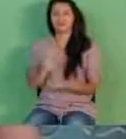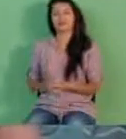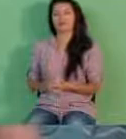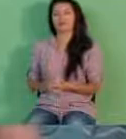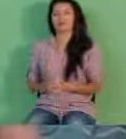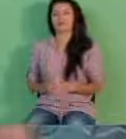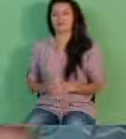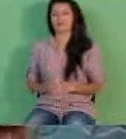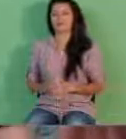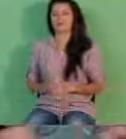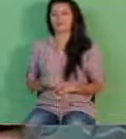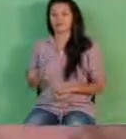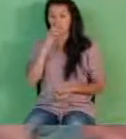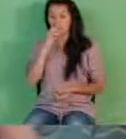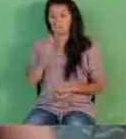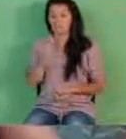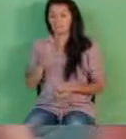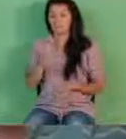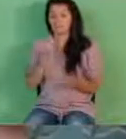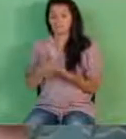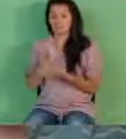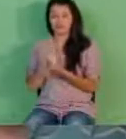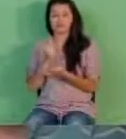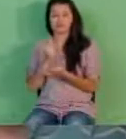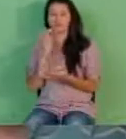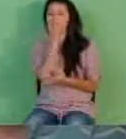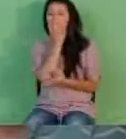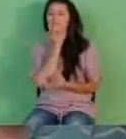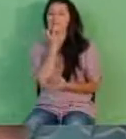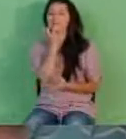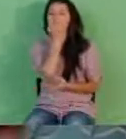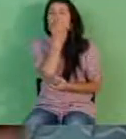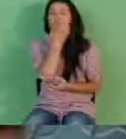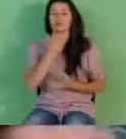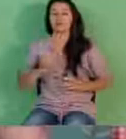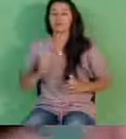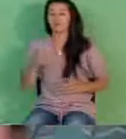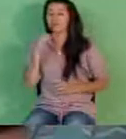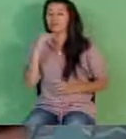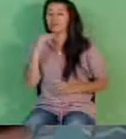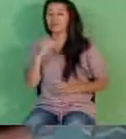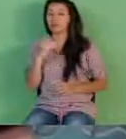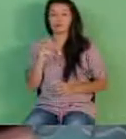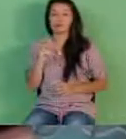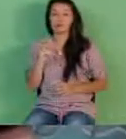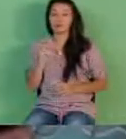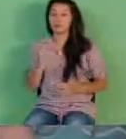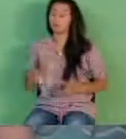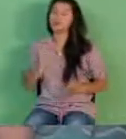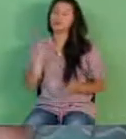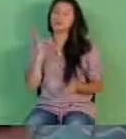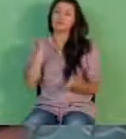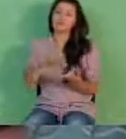entonces un niño quemado con quemaduras de primer grado porque la mamá no lo llevó al médico